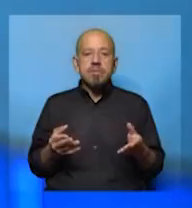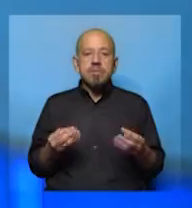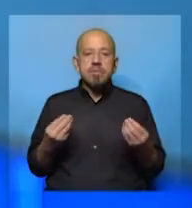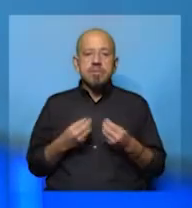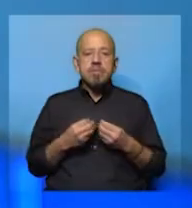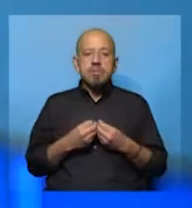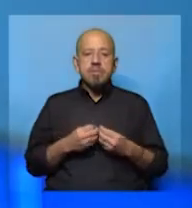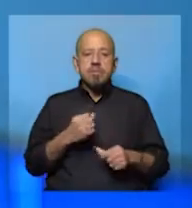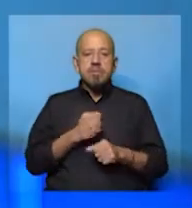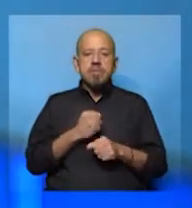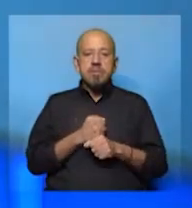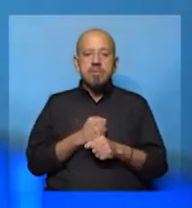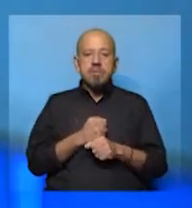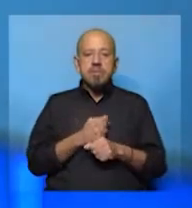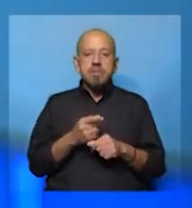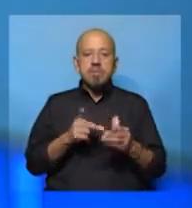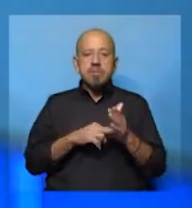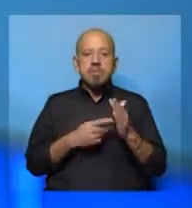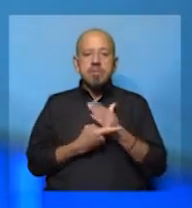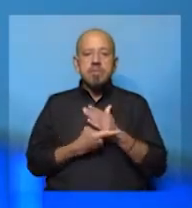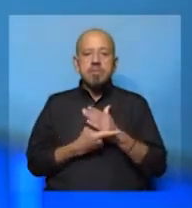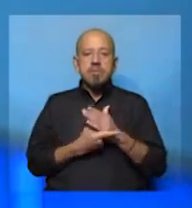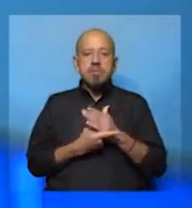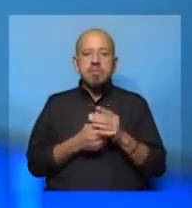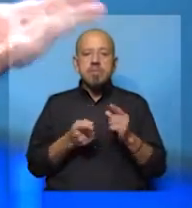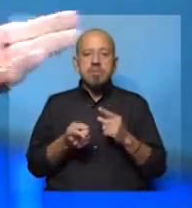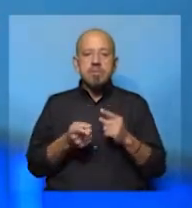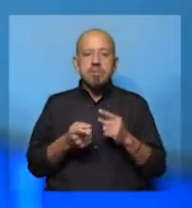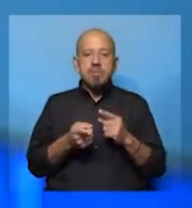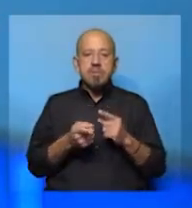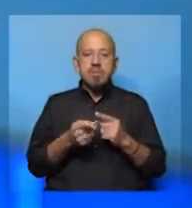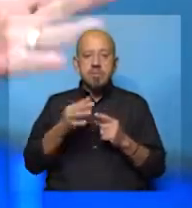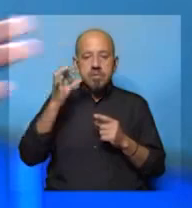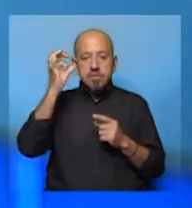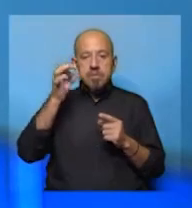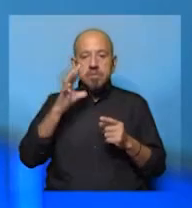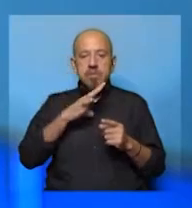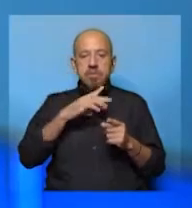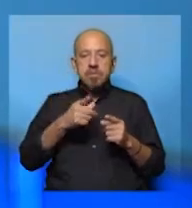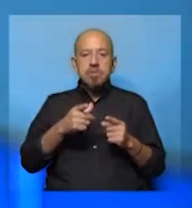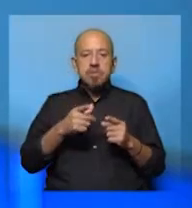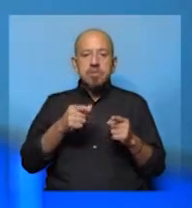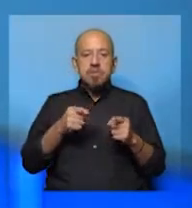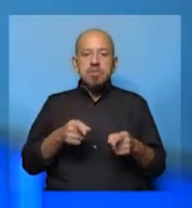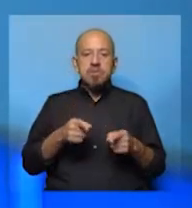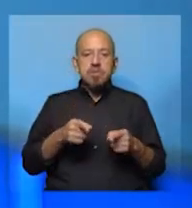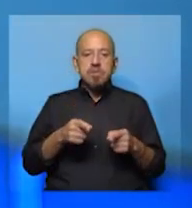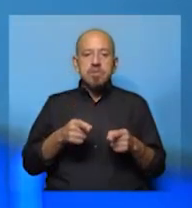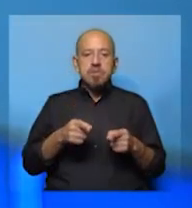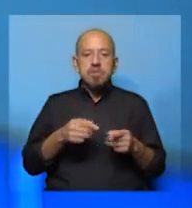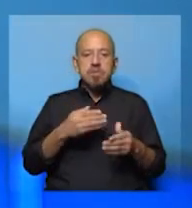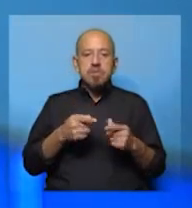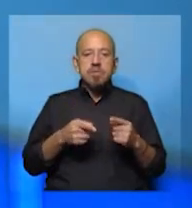de tejer y surgir para el proyecto de eutanasia que hoy está en el senado y que debería culminar este periodo con con